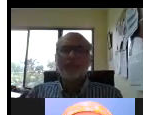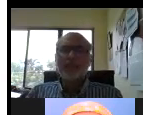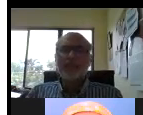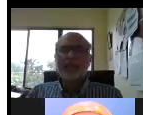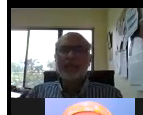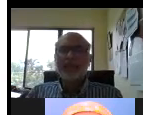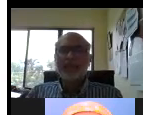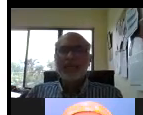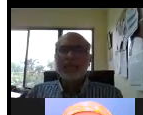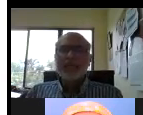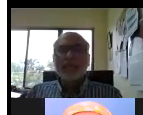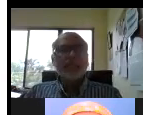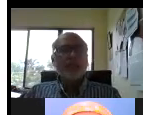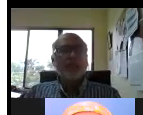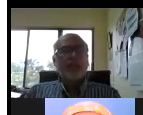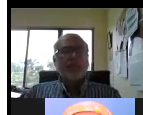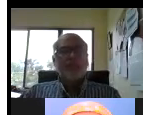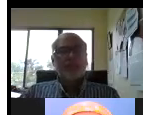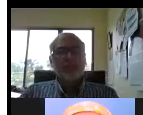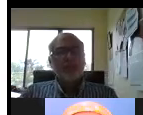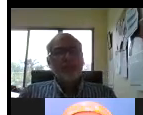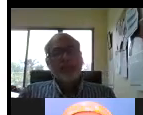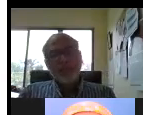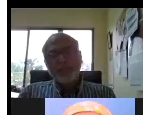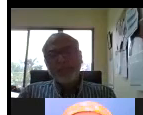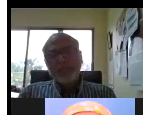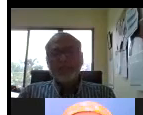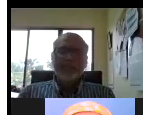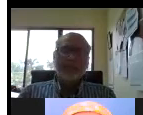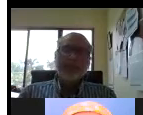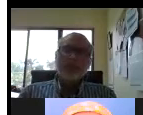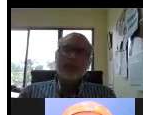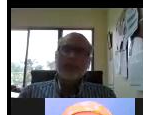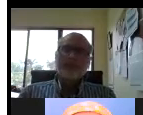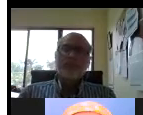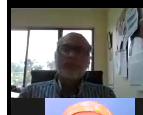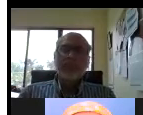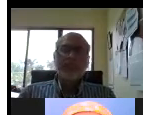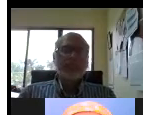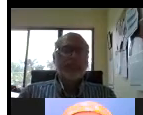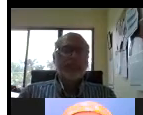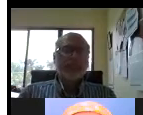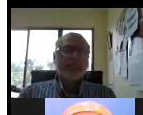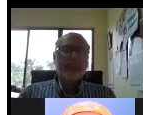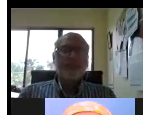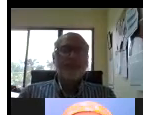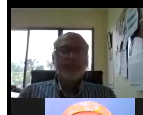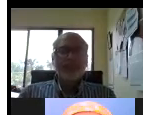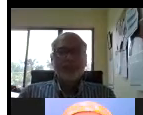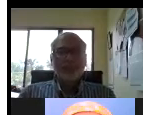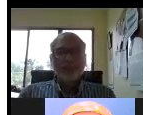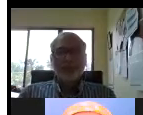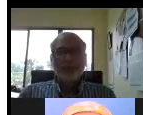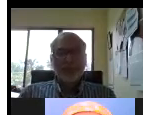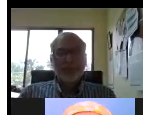información geográfica y en la teoría de grafos, que permita analizar la conectividad funcional en el área de influencia